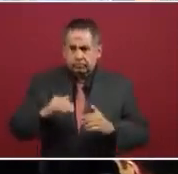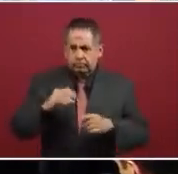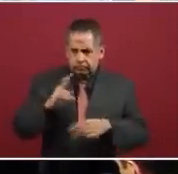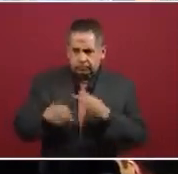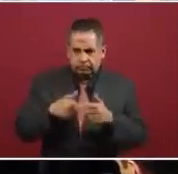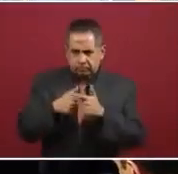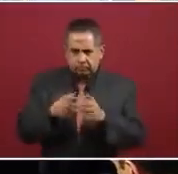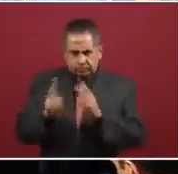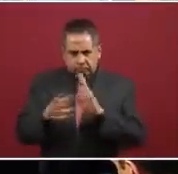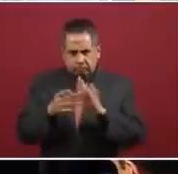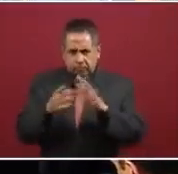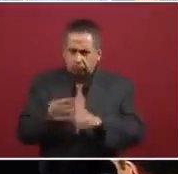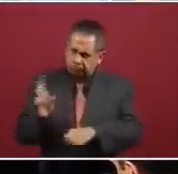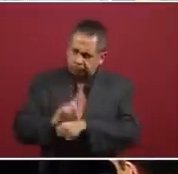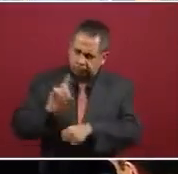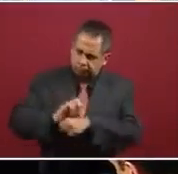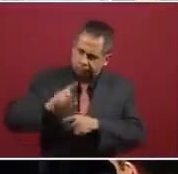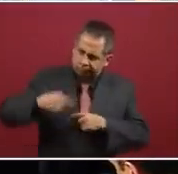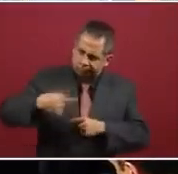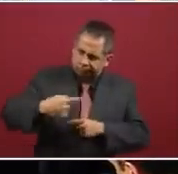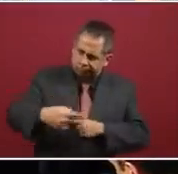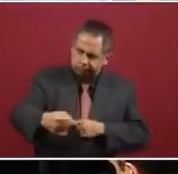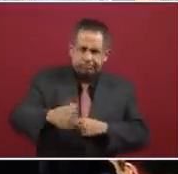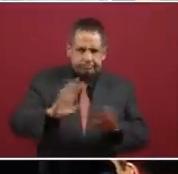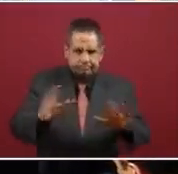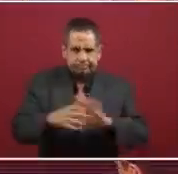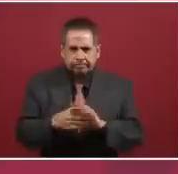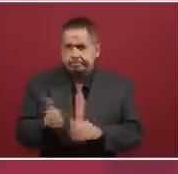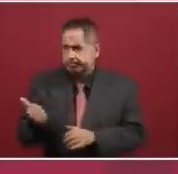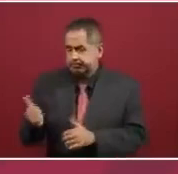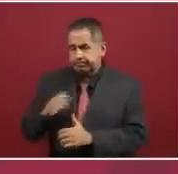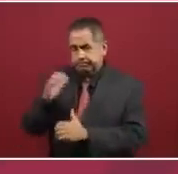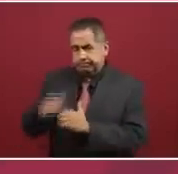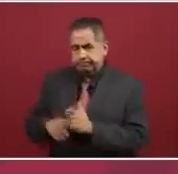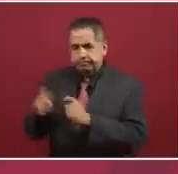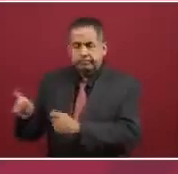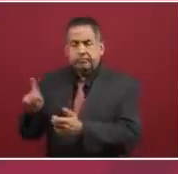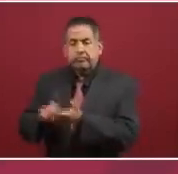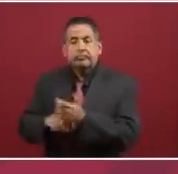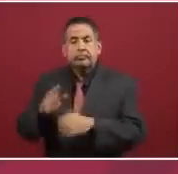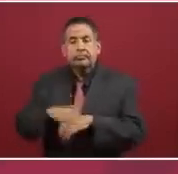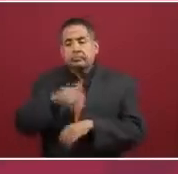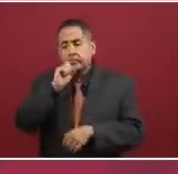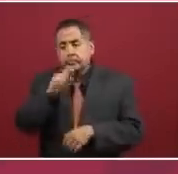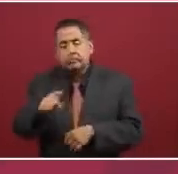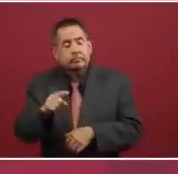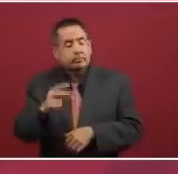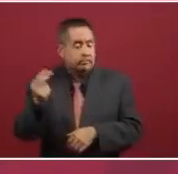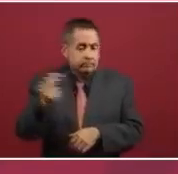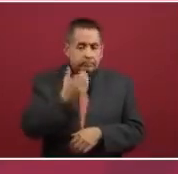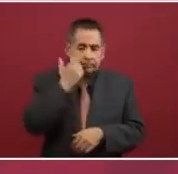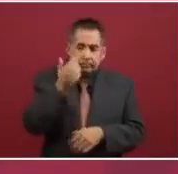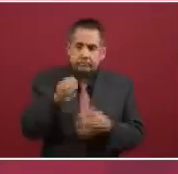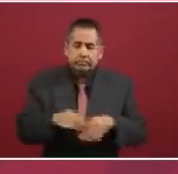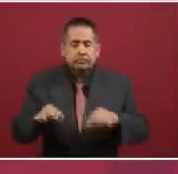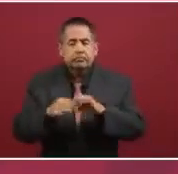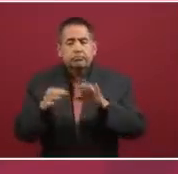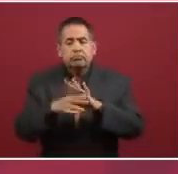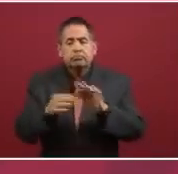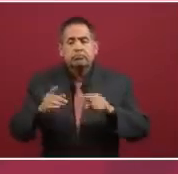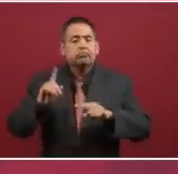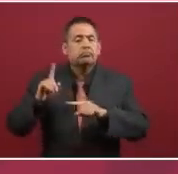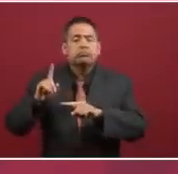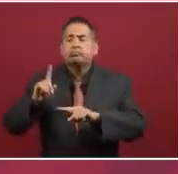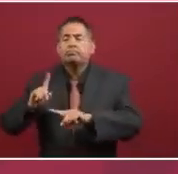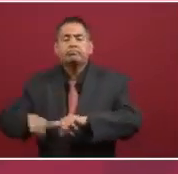hablando todos los días. Entonces, cerramos porque también nos importa mucho el quién es